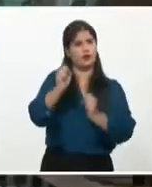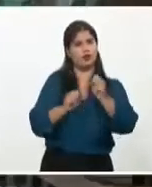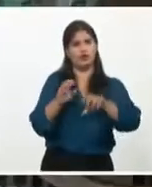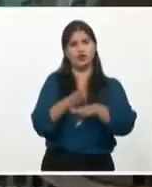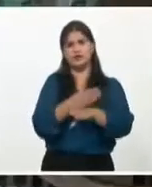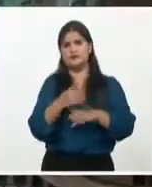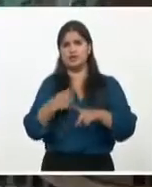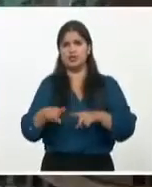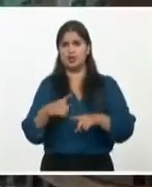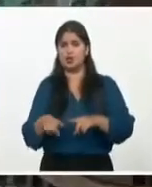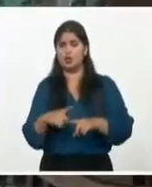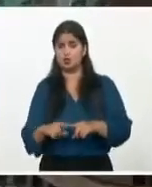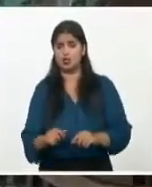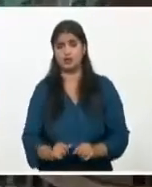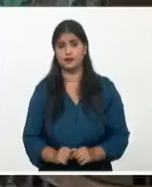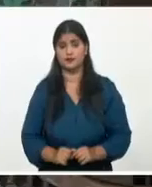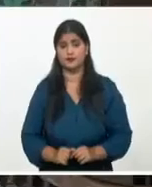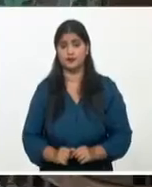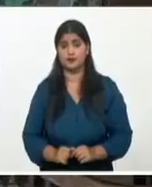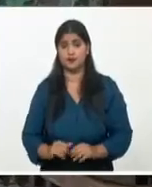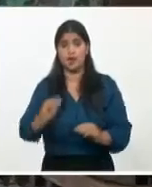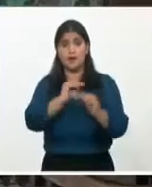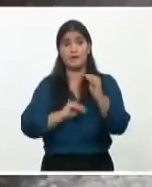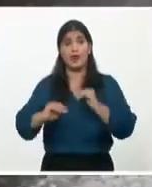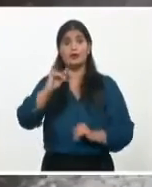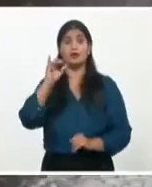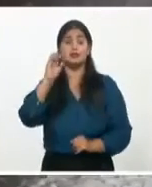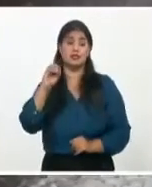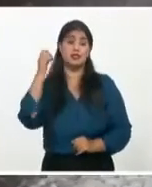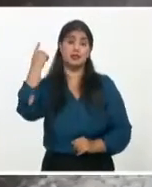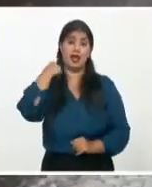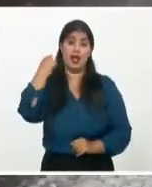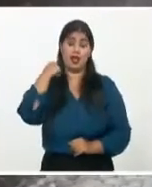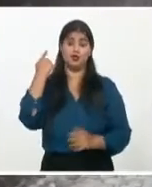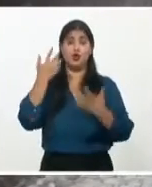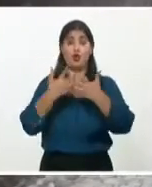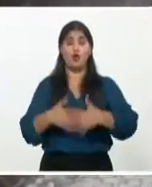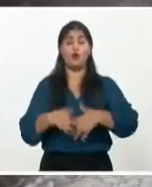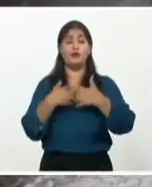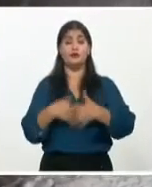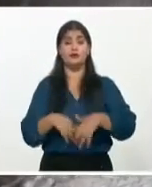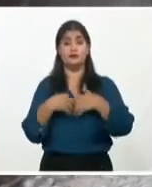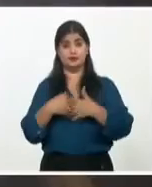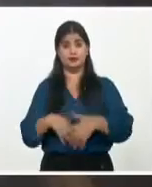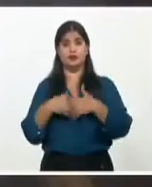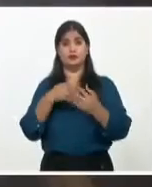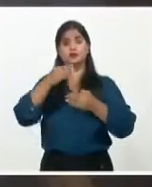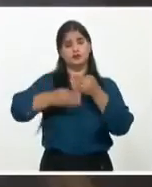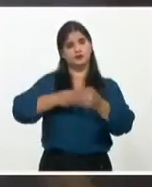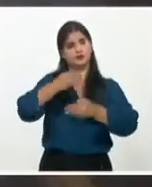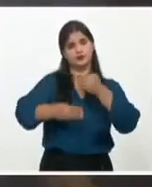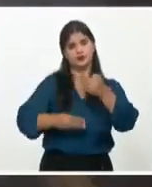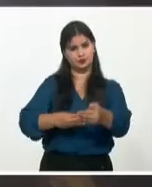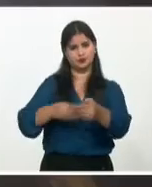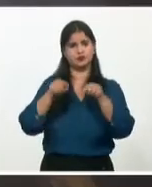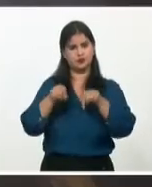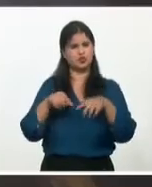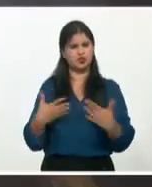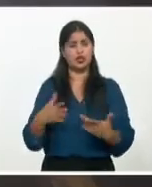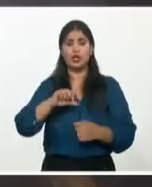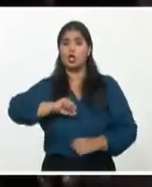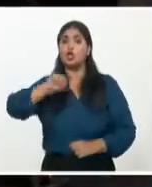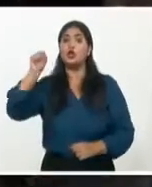compañía norteamericana Movaco hace más de 60 años, asegurar un proceso como el soplado de las calderas y la eficiencia de la generación solo se ha